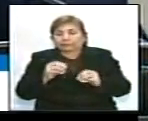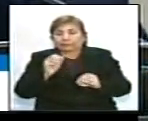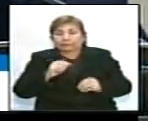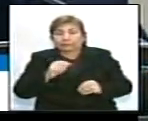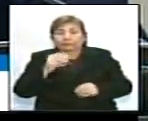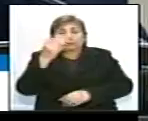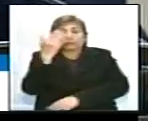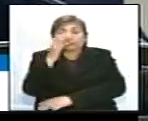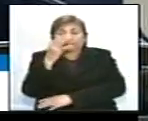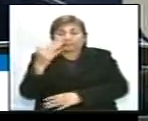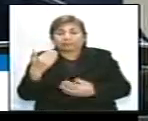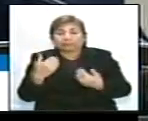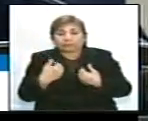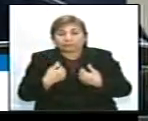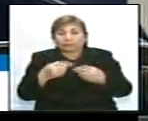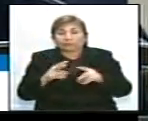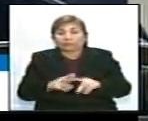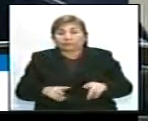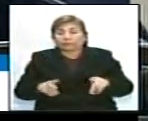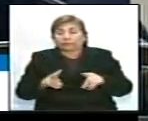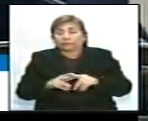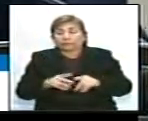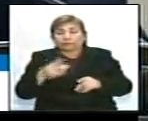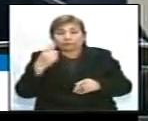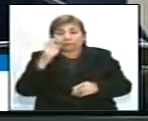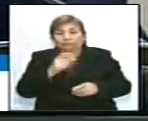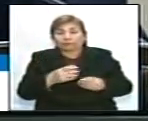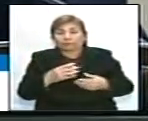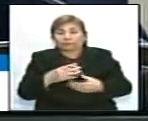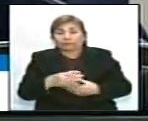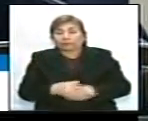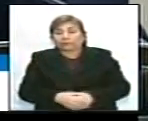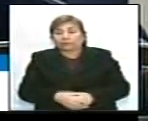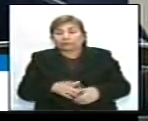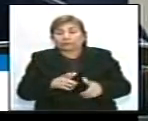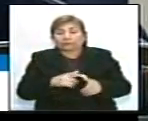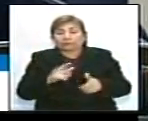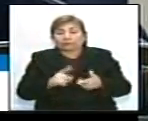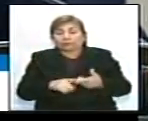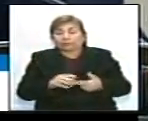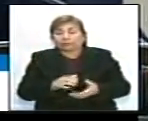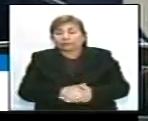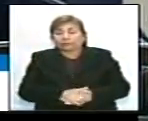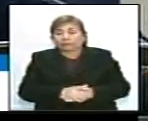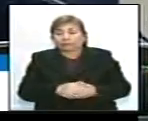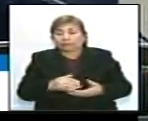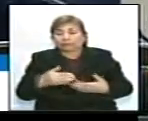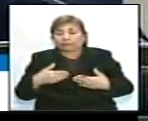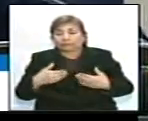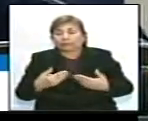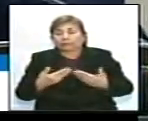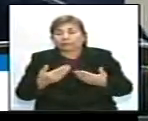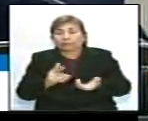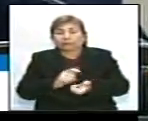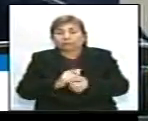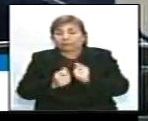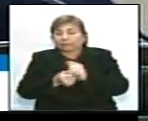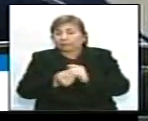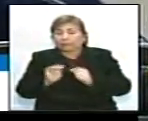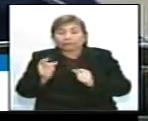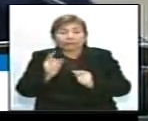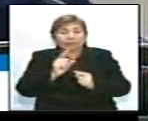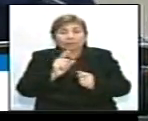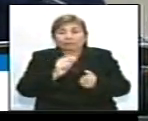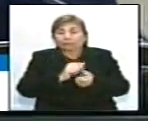bosque en pie tiene valor para los productores, entonces no le van a cambiar el uso, no van a